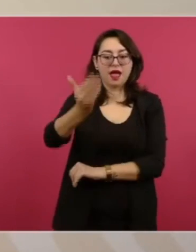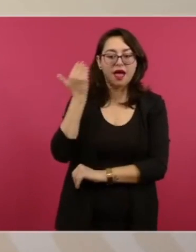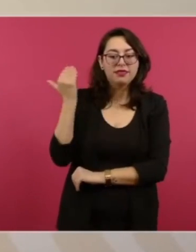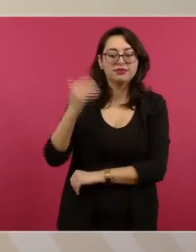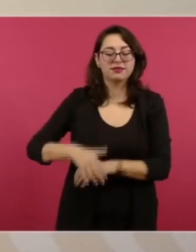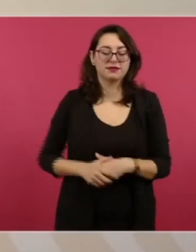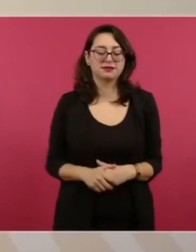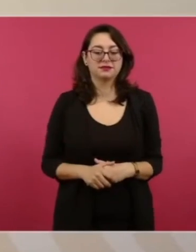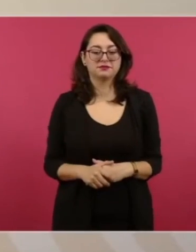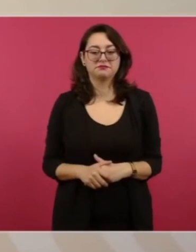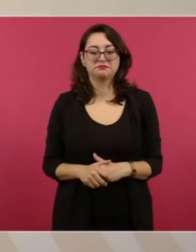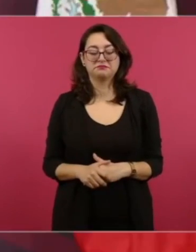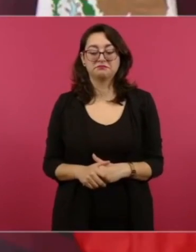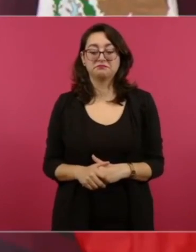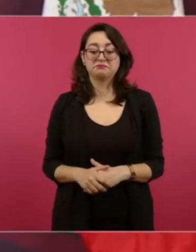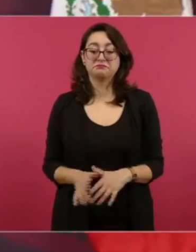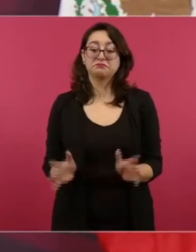Nada más que